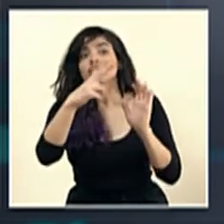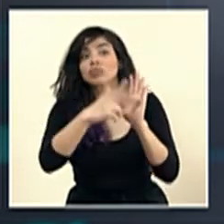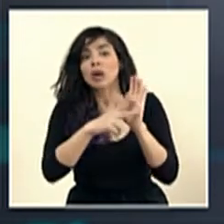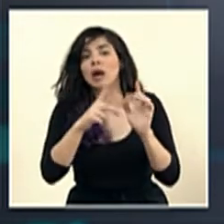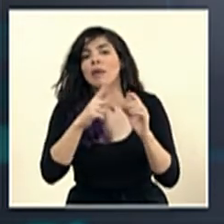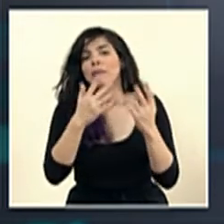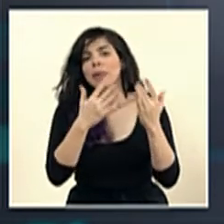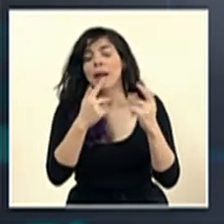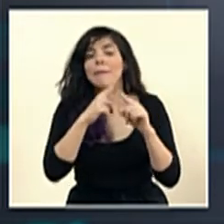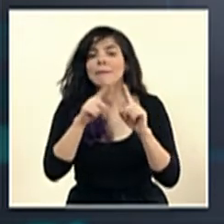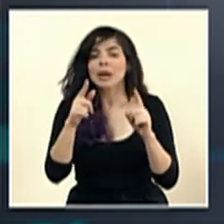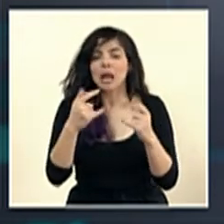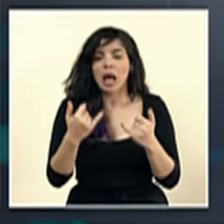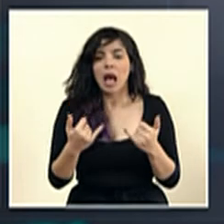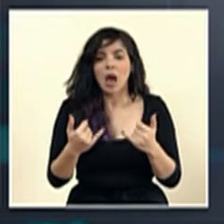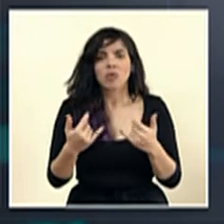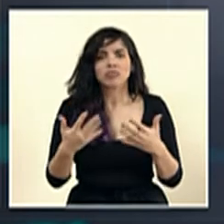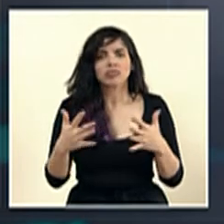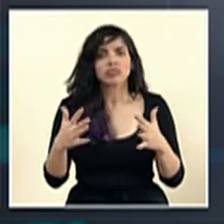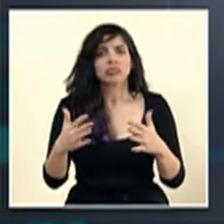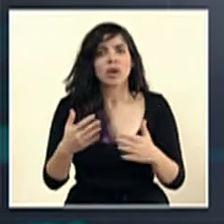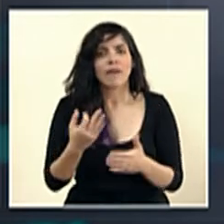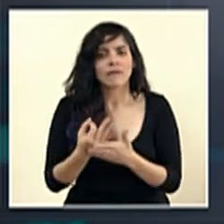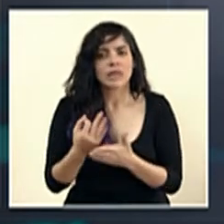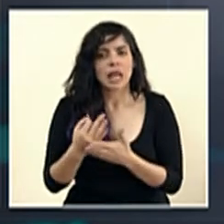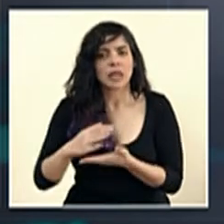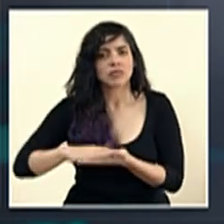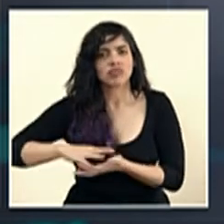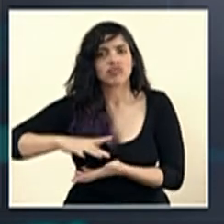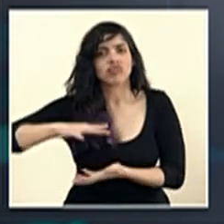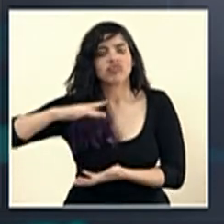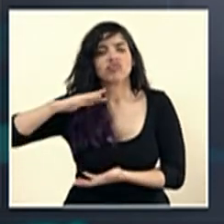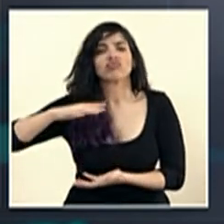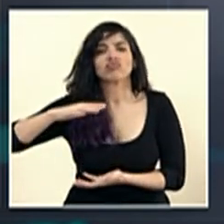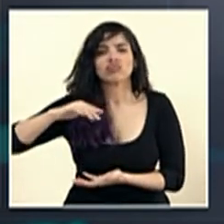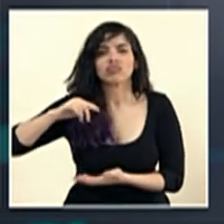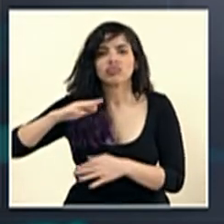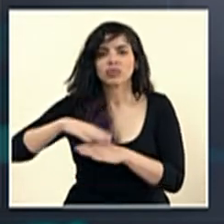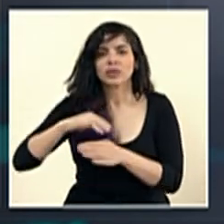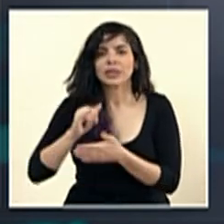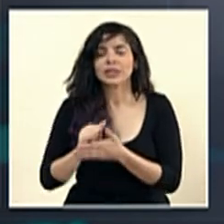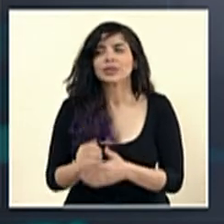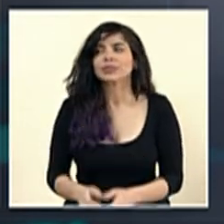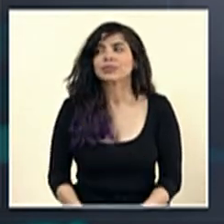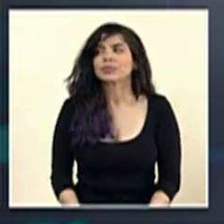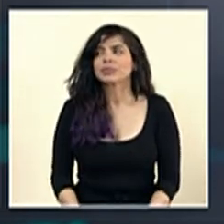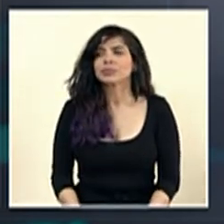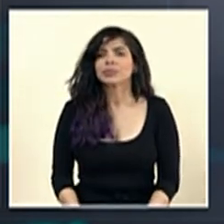ya tenemos bastante financiamiento en ese sentido.